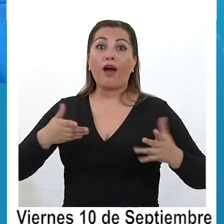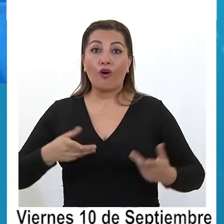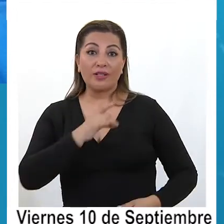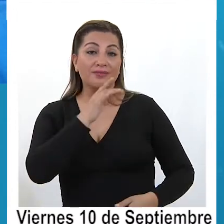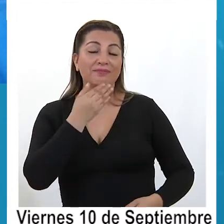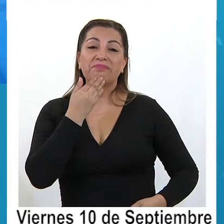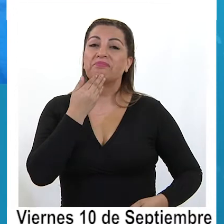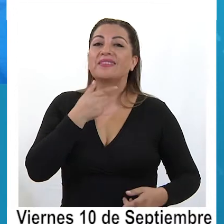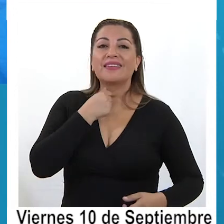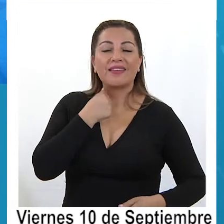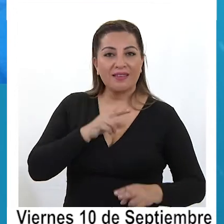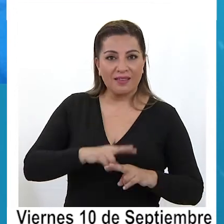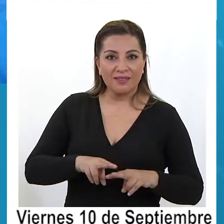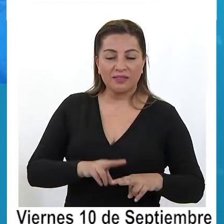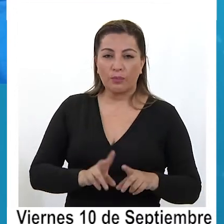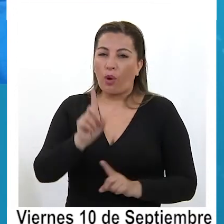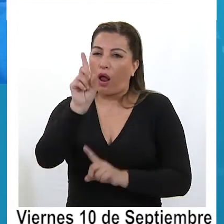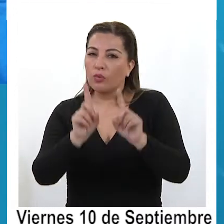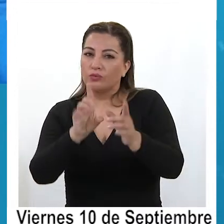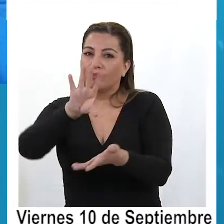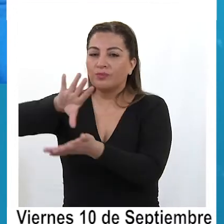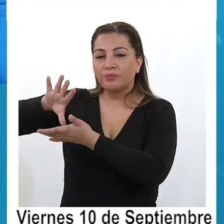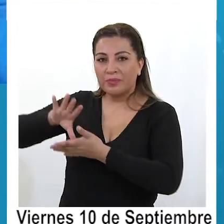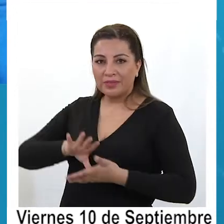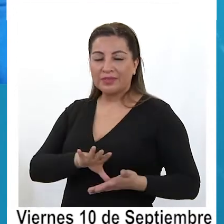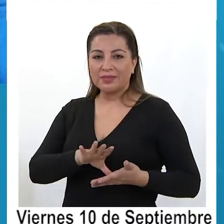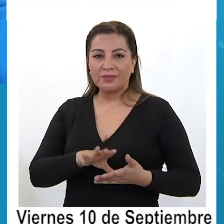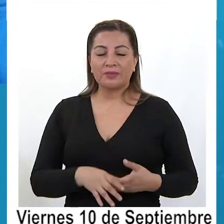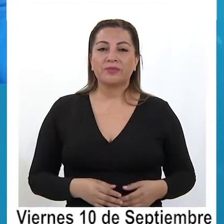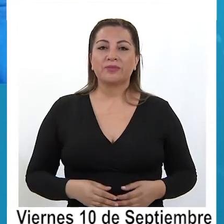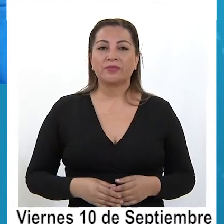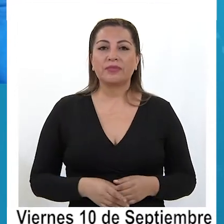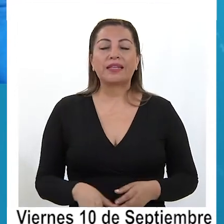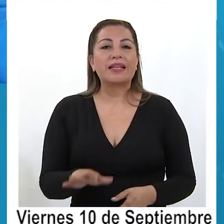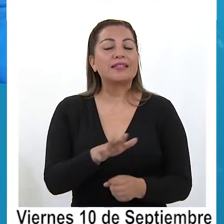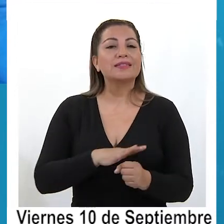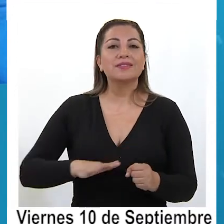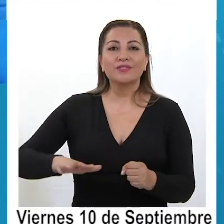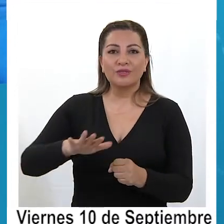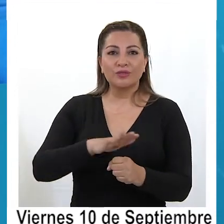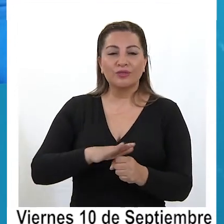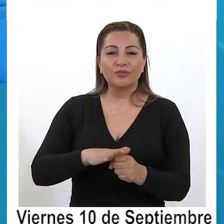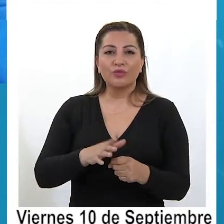ciertos países, pero la verdad que al entenderse la dificultad